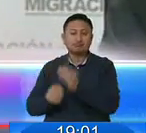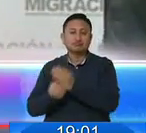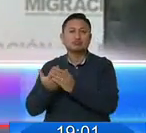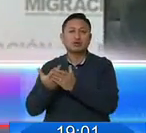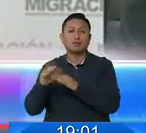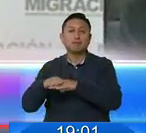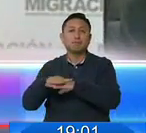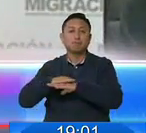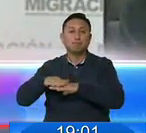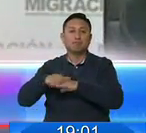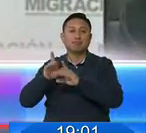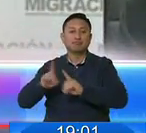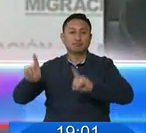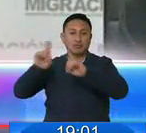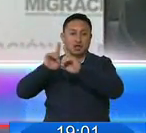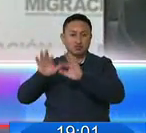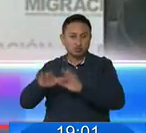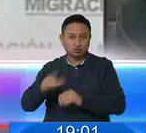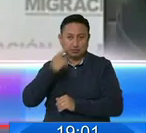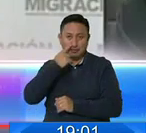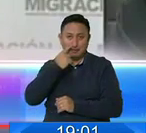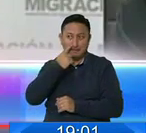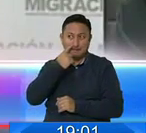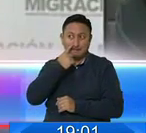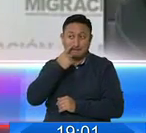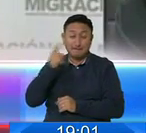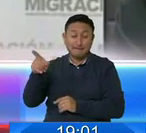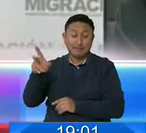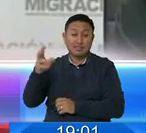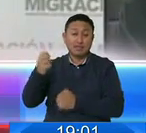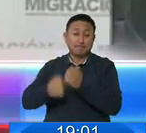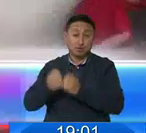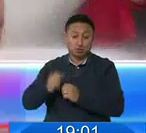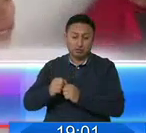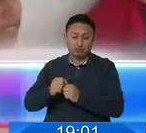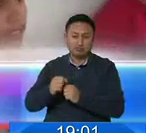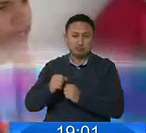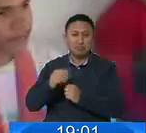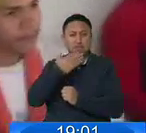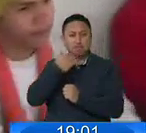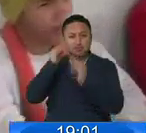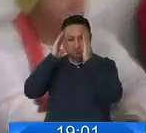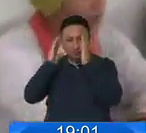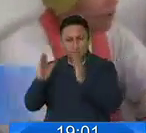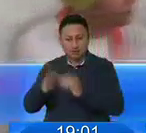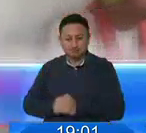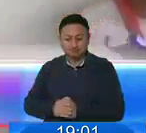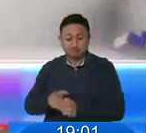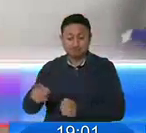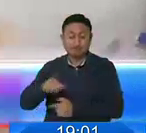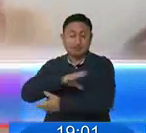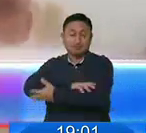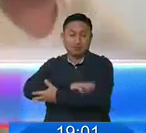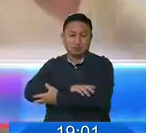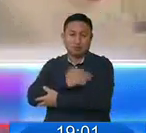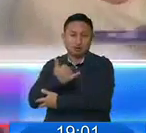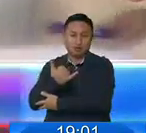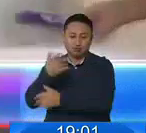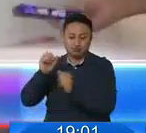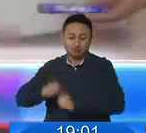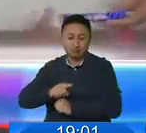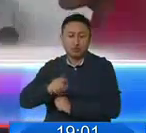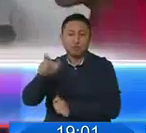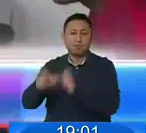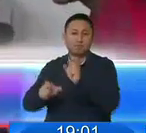de datos para poder atender este fenómeno de la mejor manera. Aseguraron que esta plataforma única, que permitiría controlar